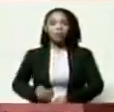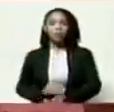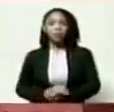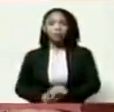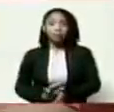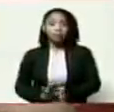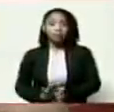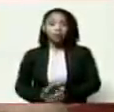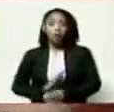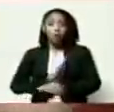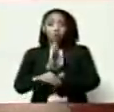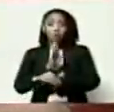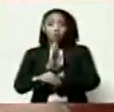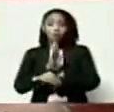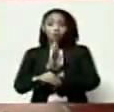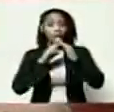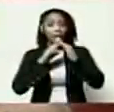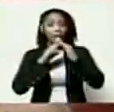Fueron al Palacio Miraflores.